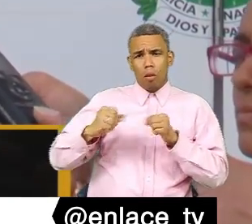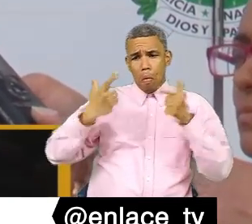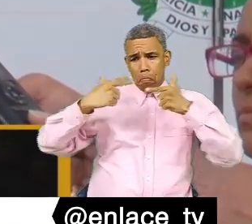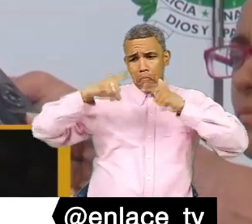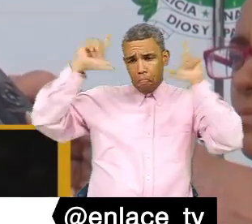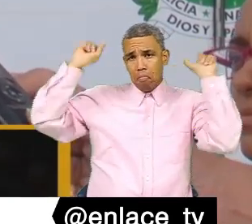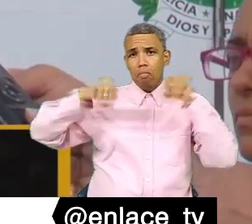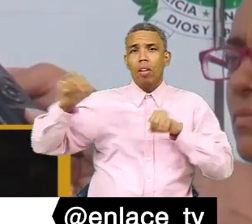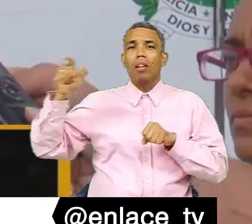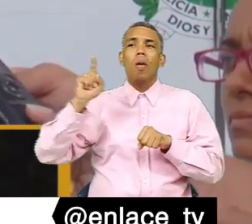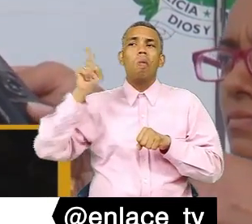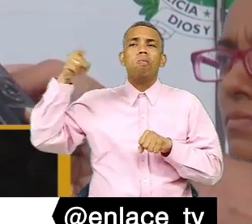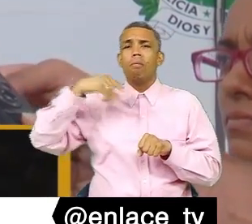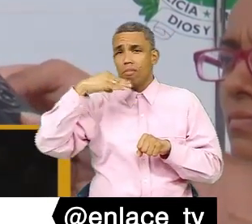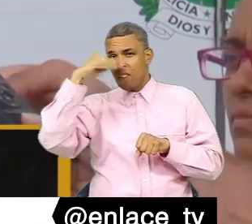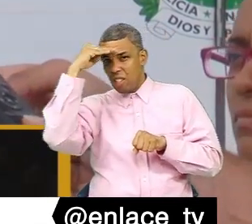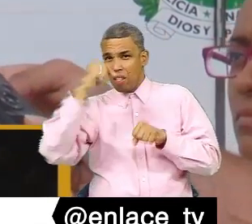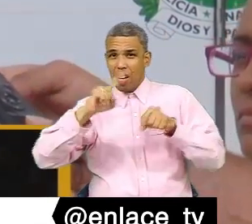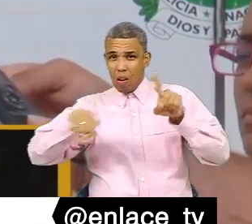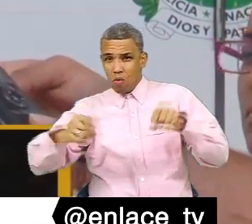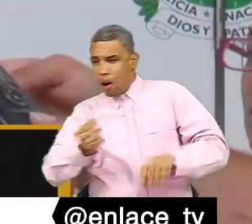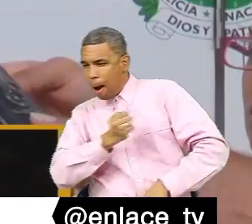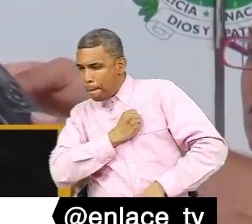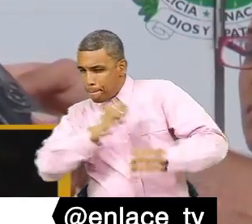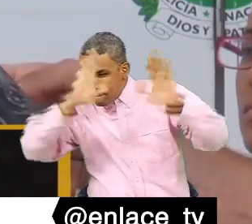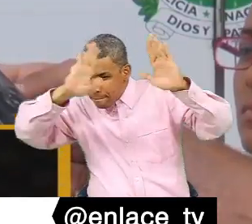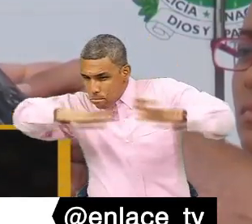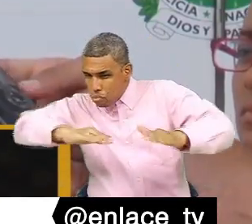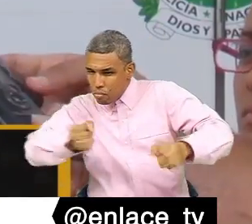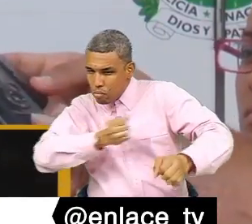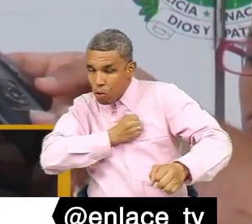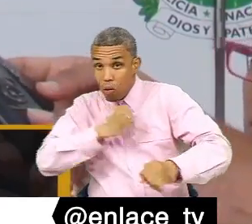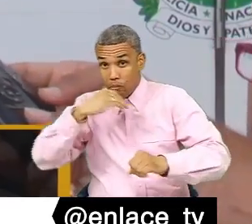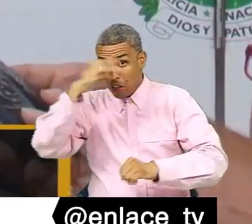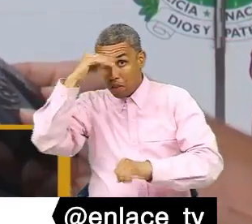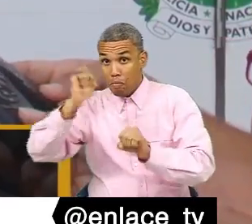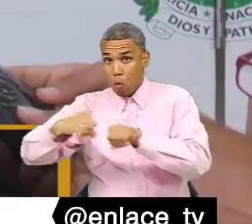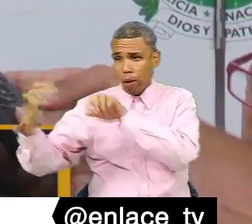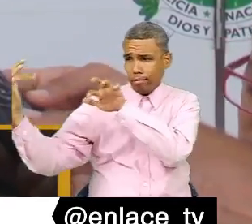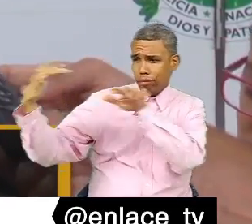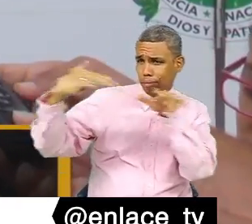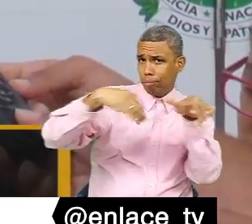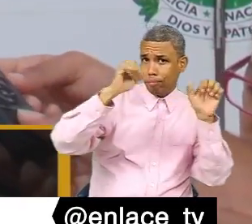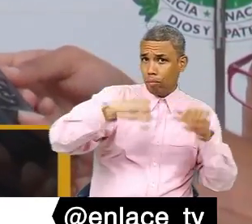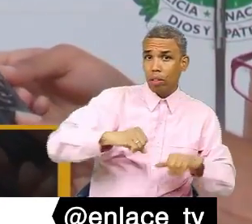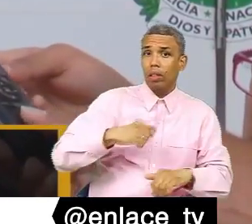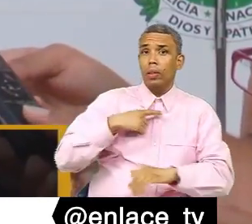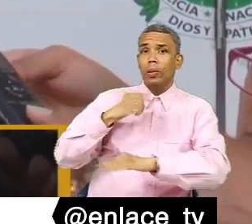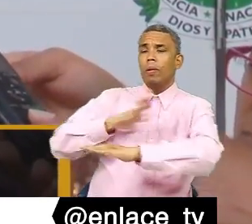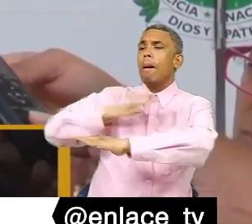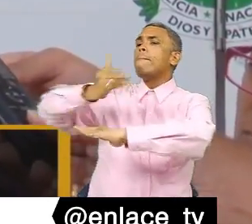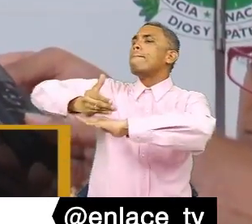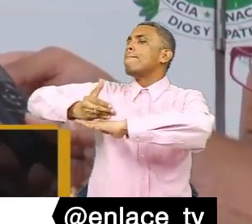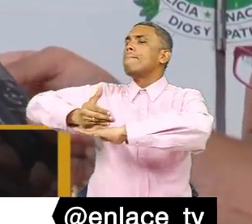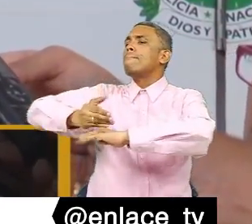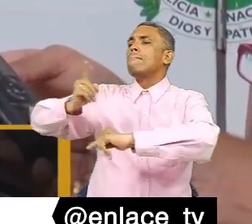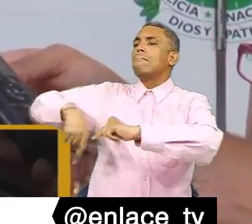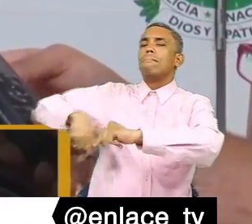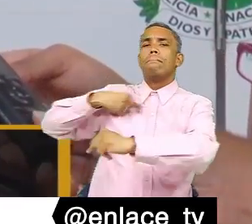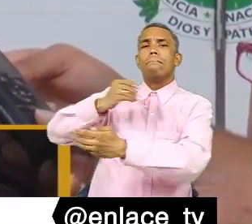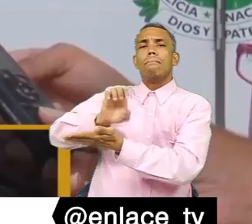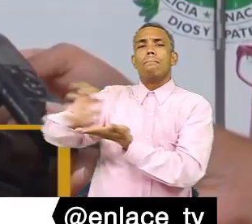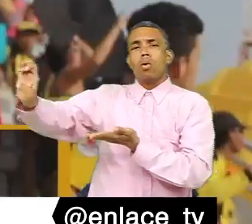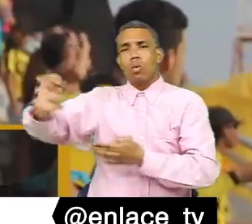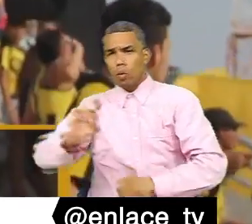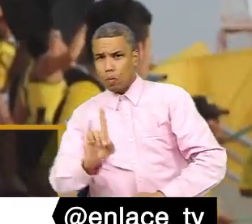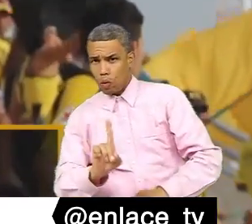respectivos comités, hasta el momento no se han asumido el cierre de fronteras, esperamos que se realice hoy el último